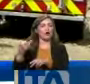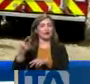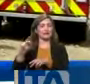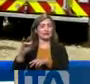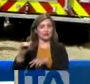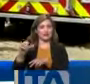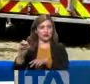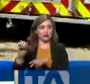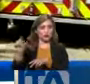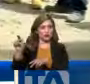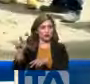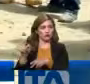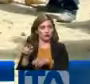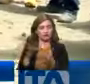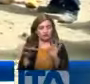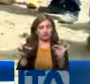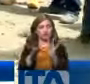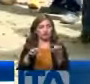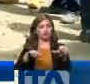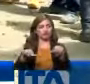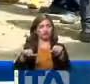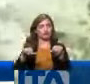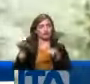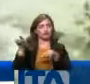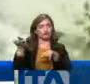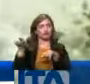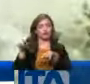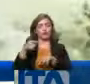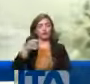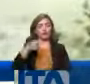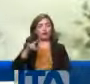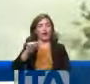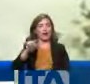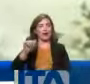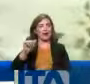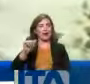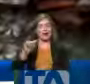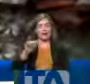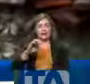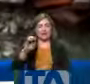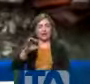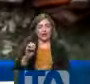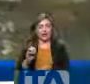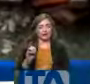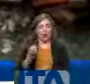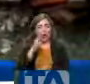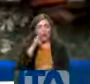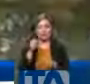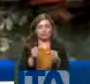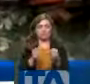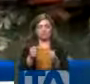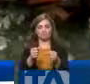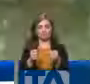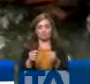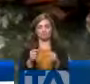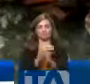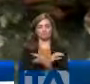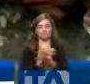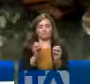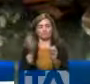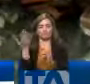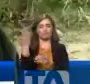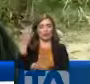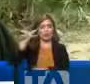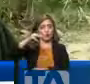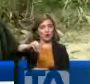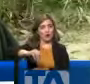vía Gualaceo-Limón, sector Ingamuyo 2. El conductor está desaparecido. Ocurrió la tarde del pasado martes. Ese rato,